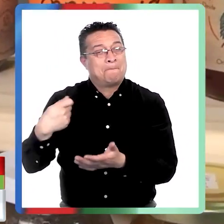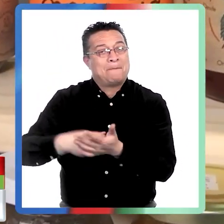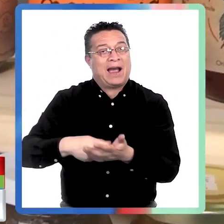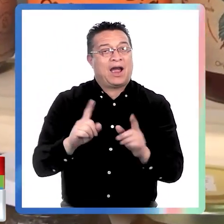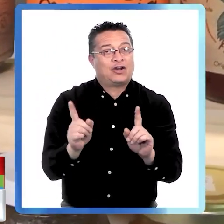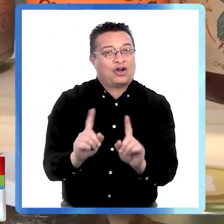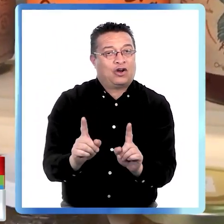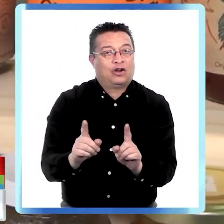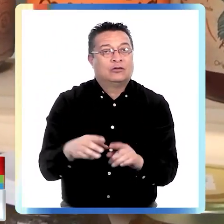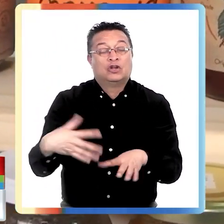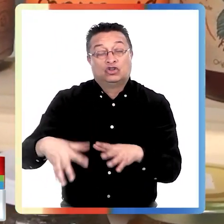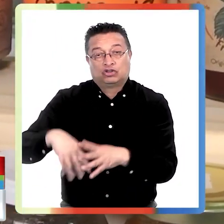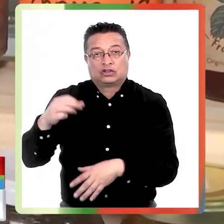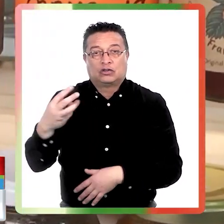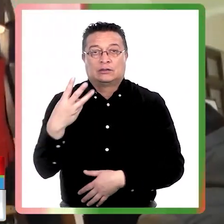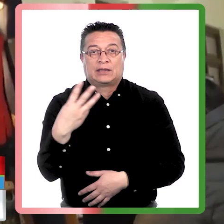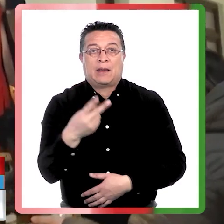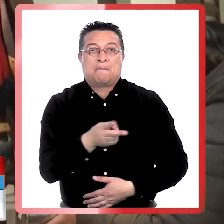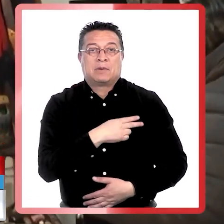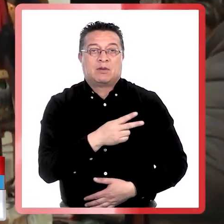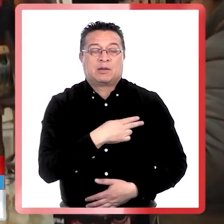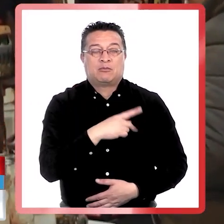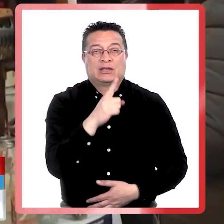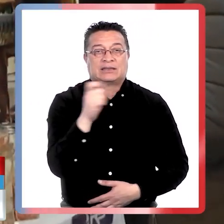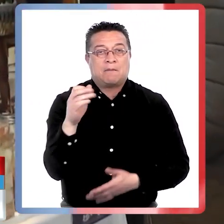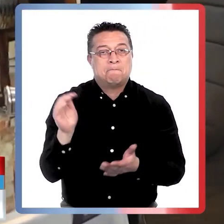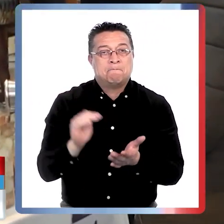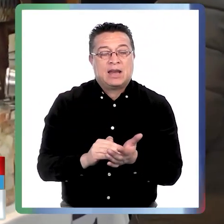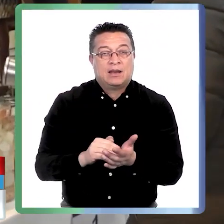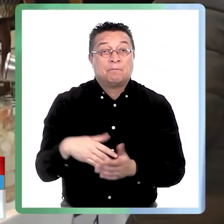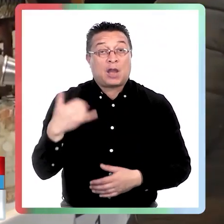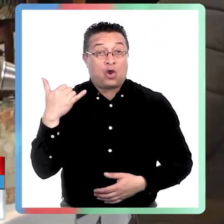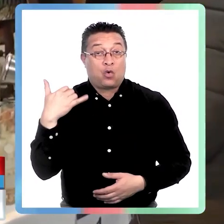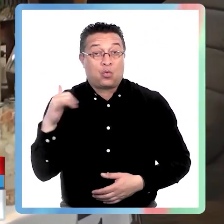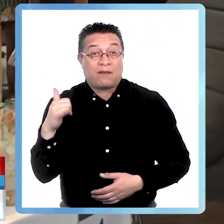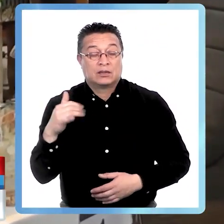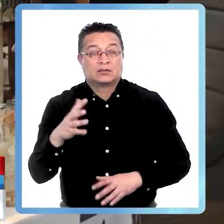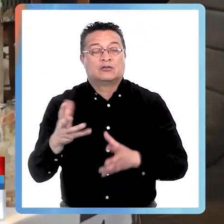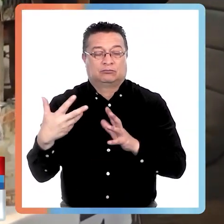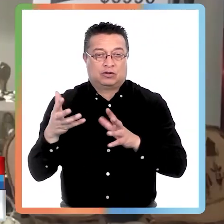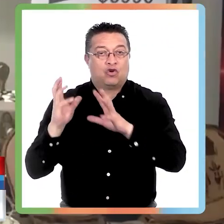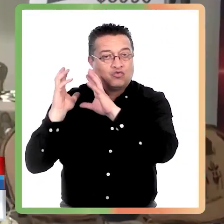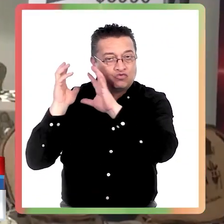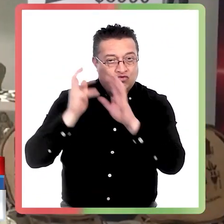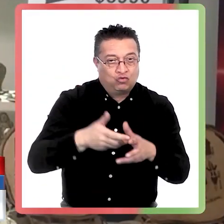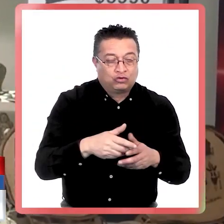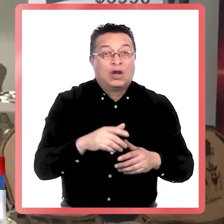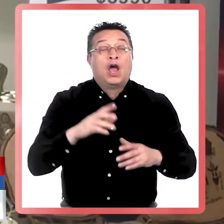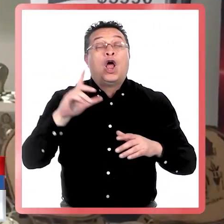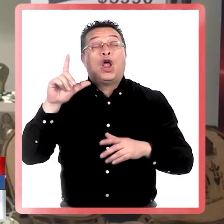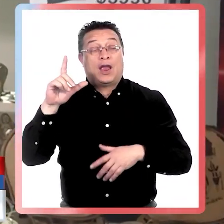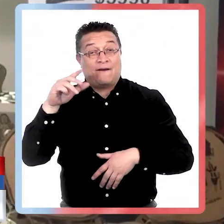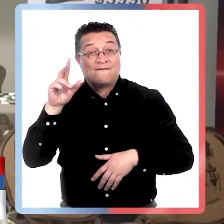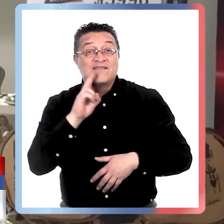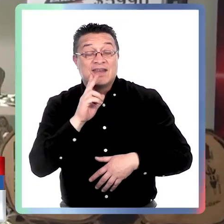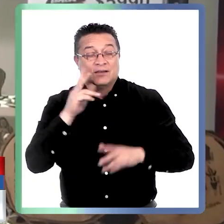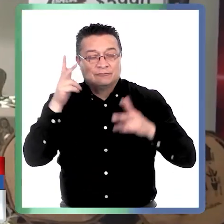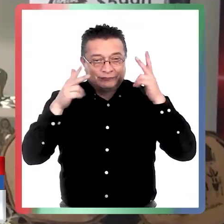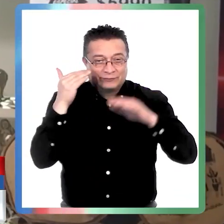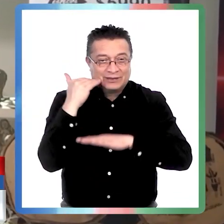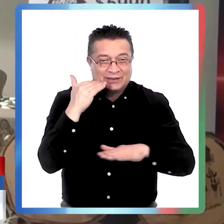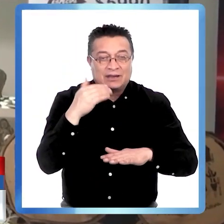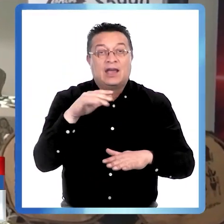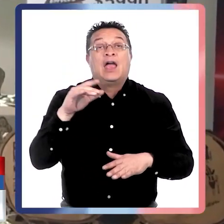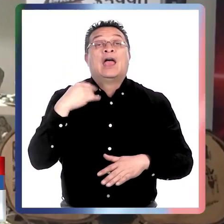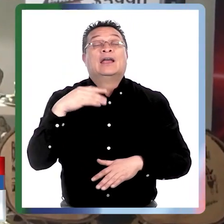pagan, habrá un sorteo con 3 premios de 100.000 pesos. El jueves habrá lucha libre, el viernes show infantil, el